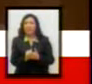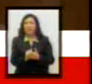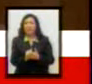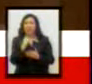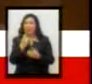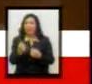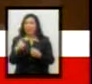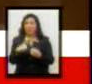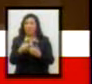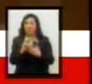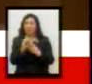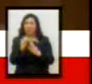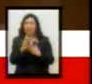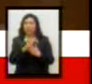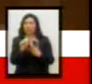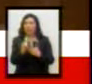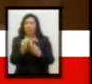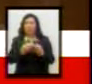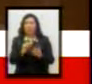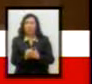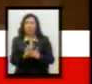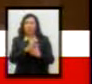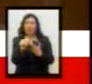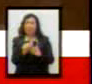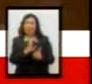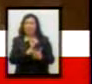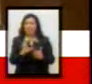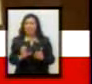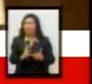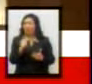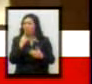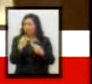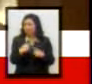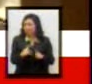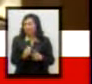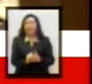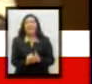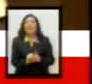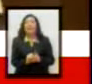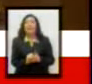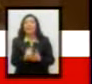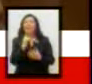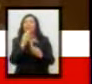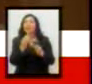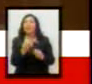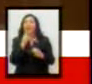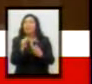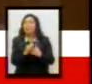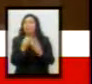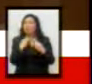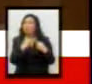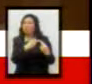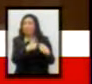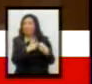la incorporación del enfoque de género en el presupuesto general del Estado nos va a permitir realmente hacer un